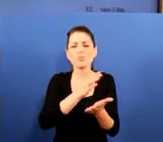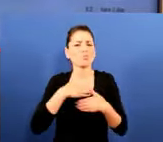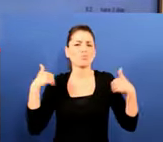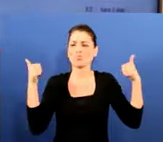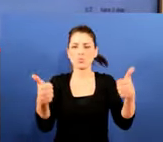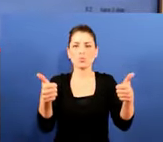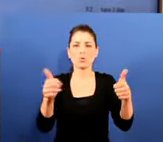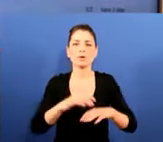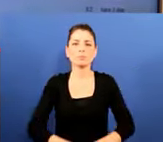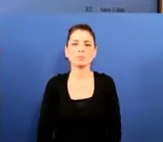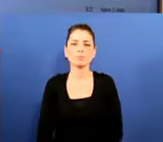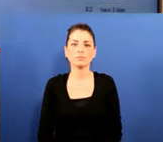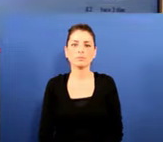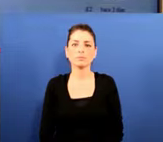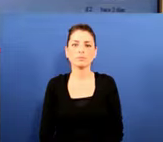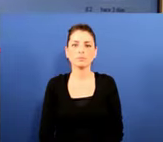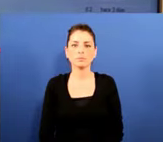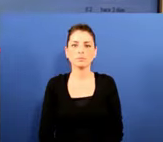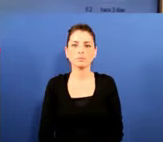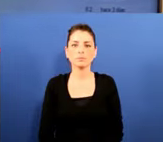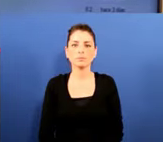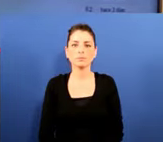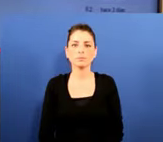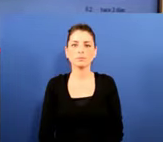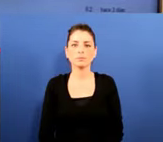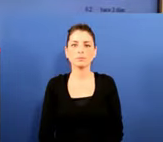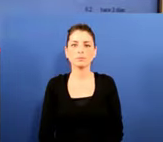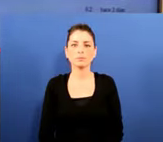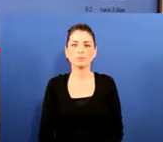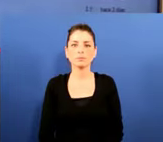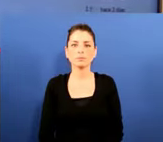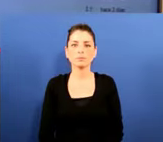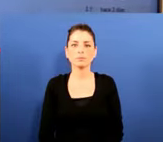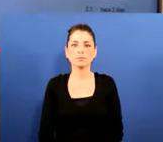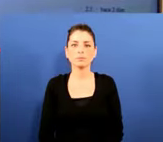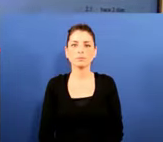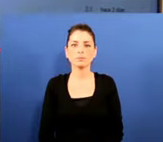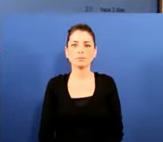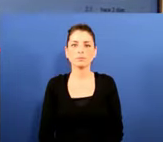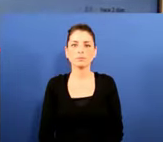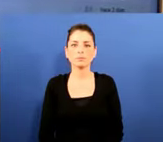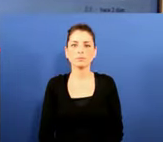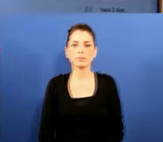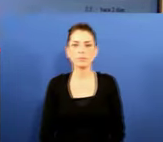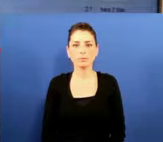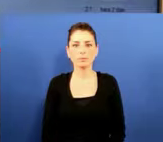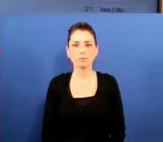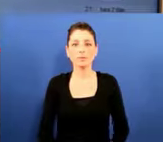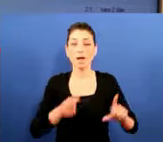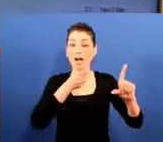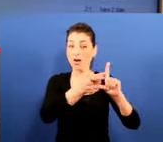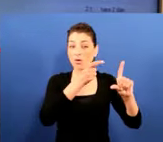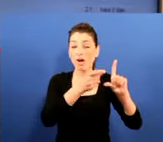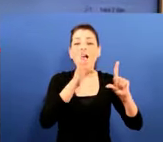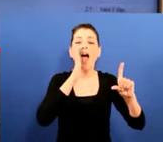Se trata de un disco duro virtual de 2 GB que permite almacenar todo tipo de documentos en Internet y disponer de ellos en cualquier